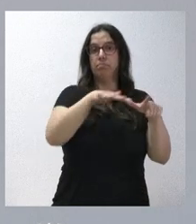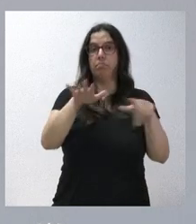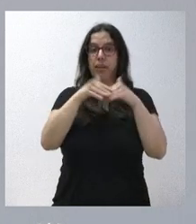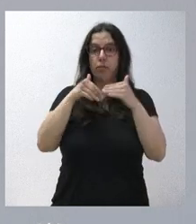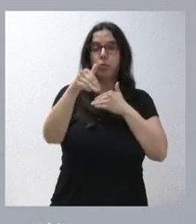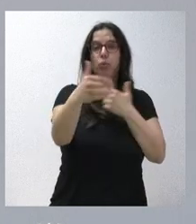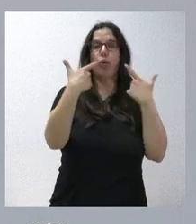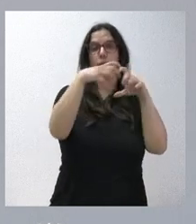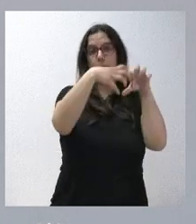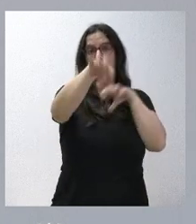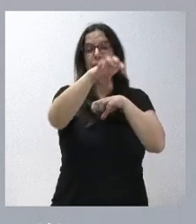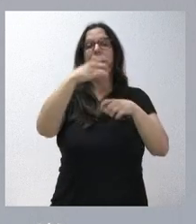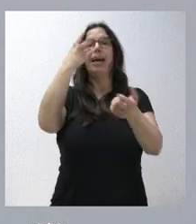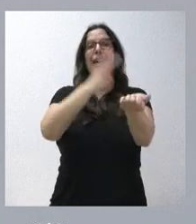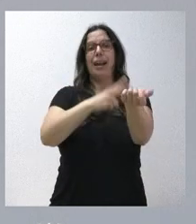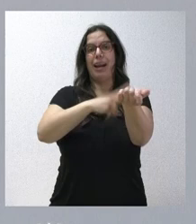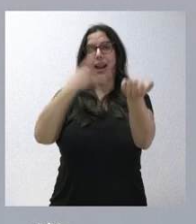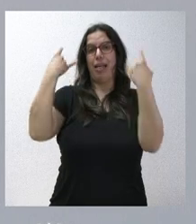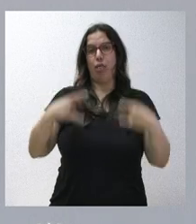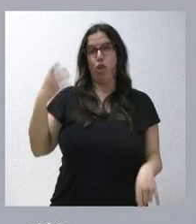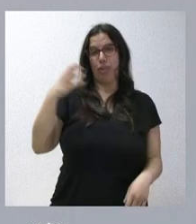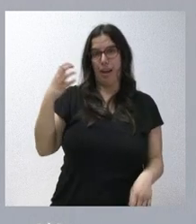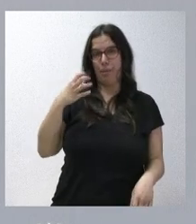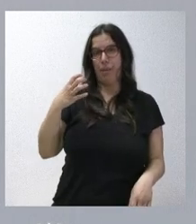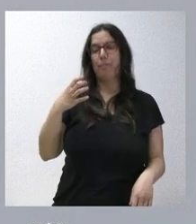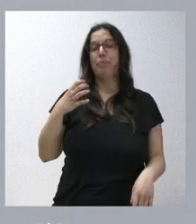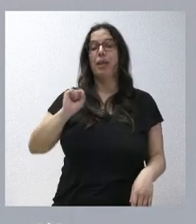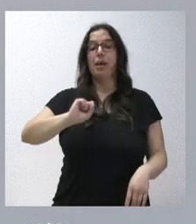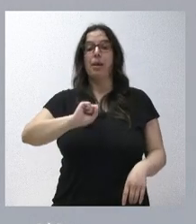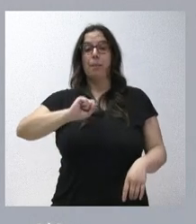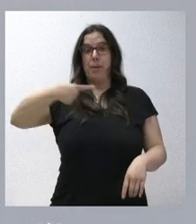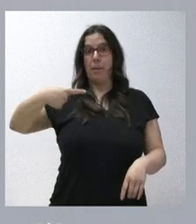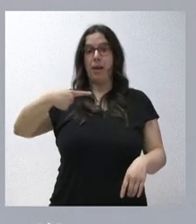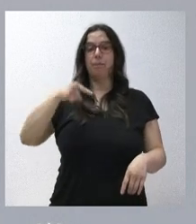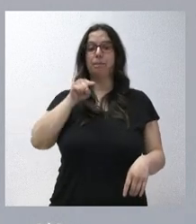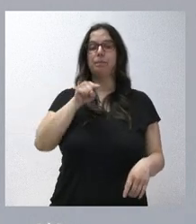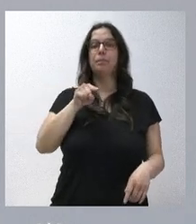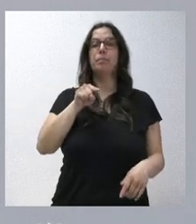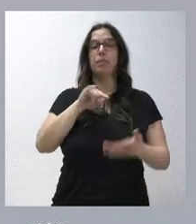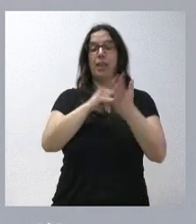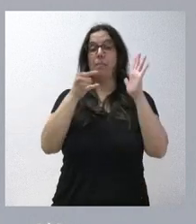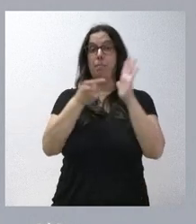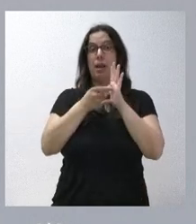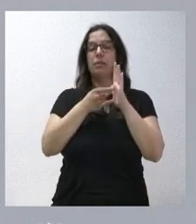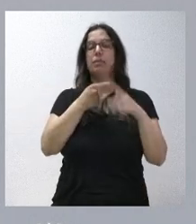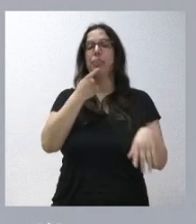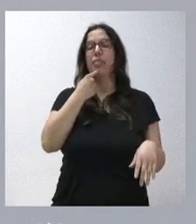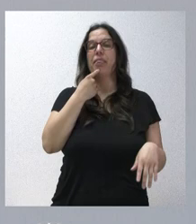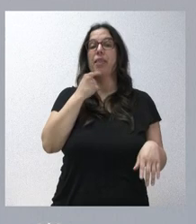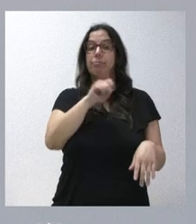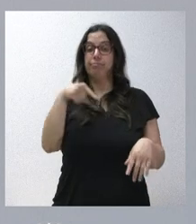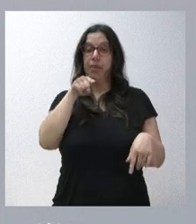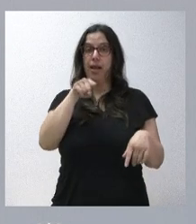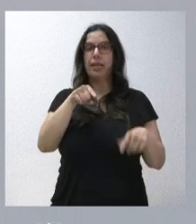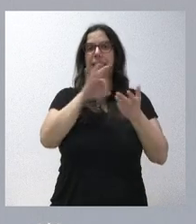unidad satélite de radioterapia la planta primera se va a destinar según se establece en el plan funcional de secil ahí va a estar el